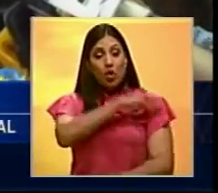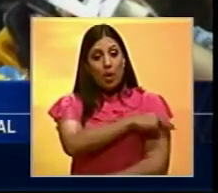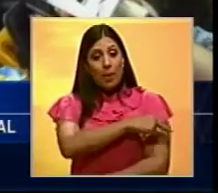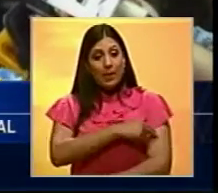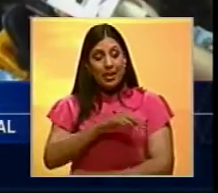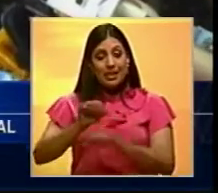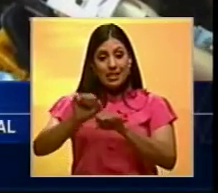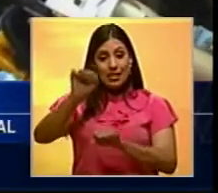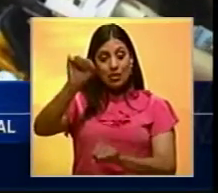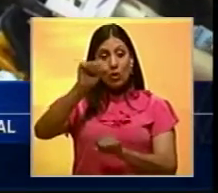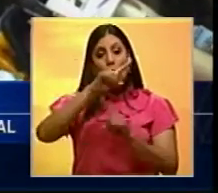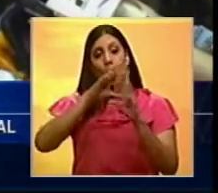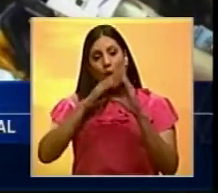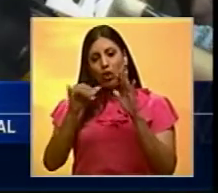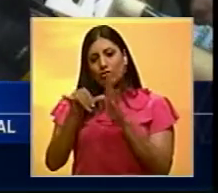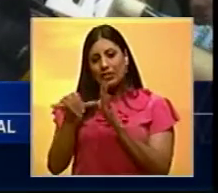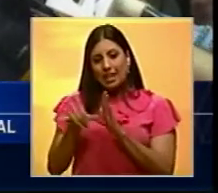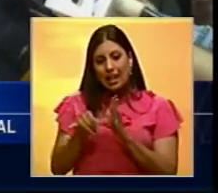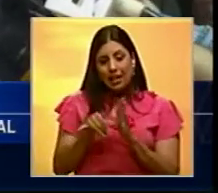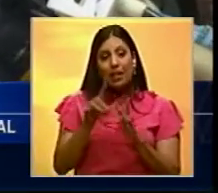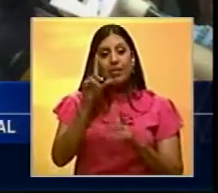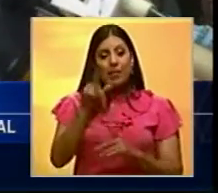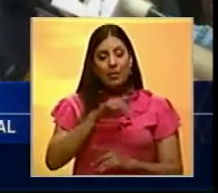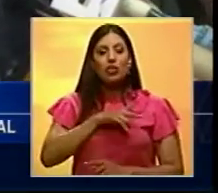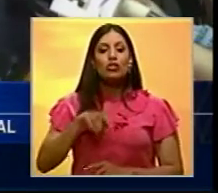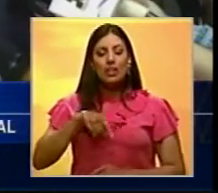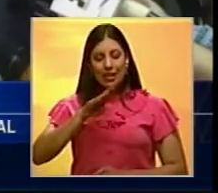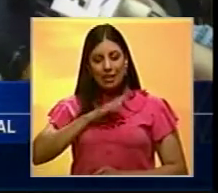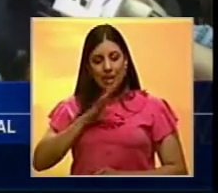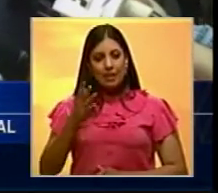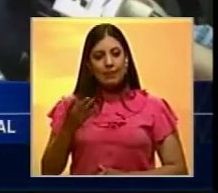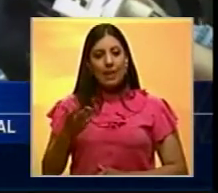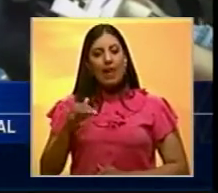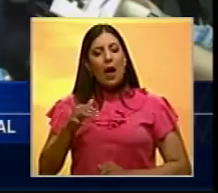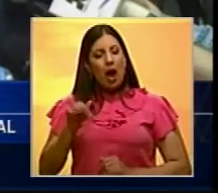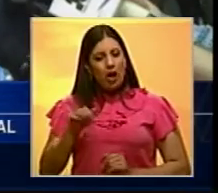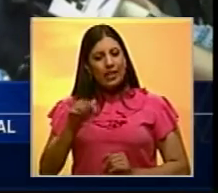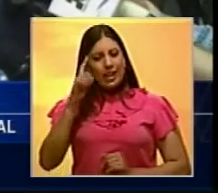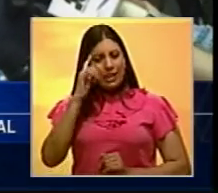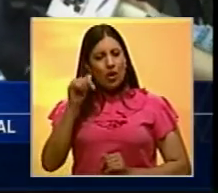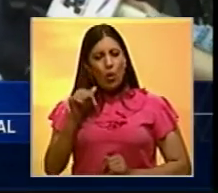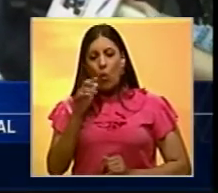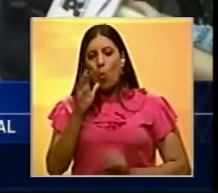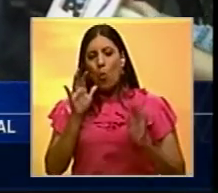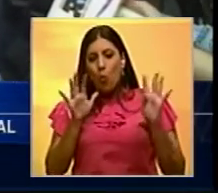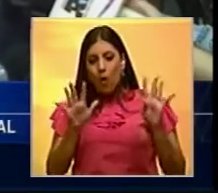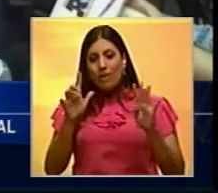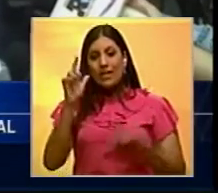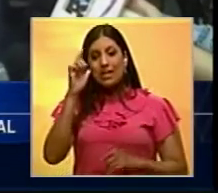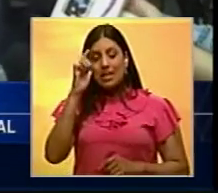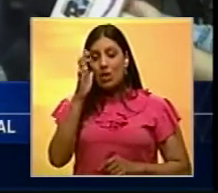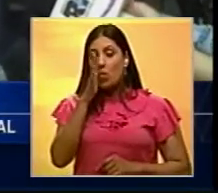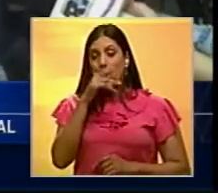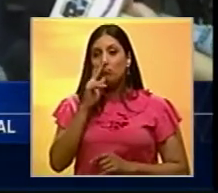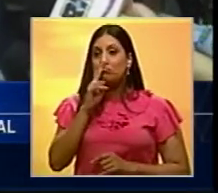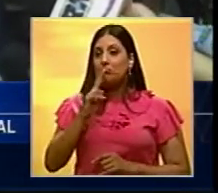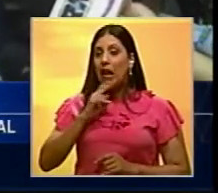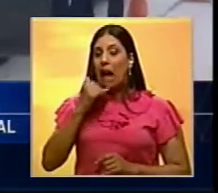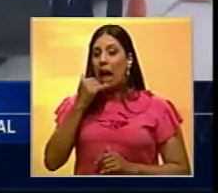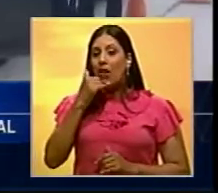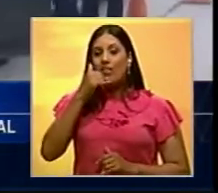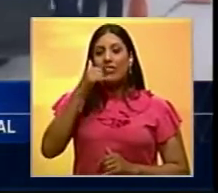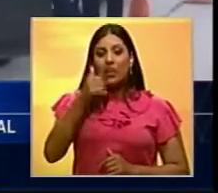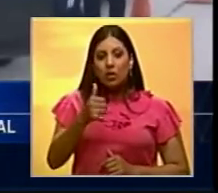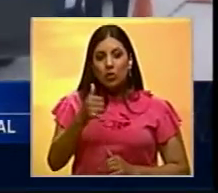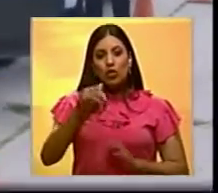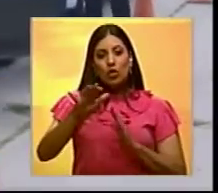de San Cristóbal o en sus alrededores. Y tenemos exactamente el día de hoy 9 días sin recibir